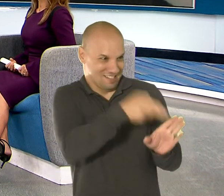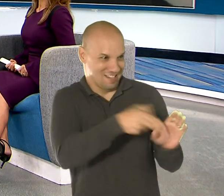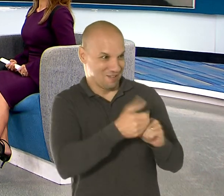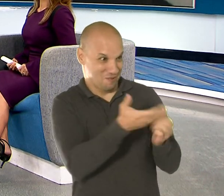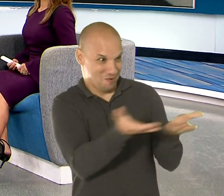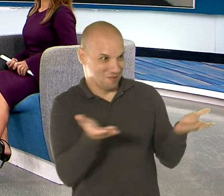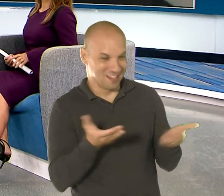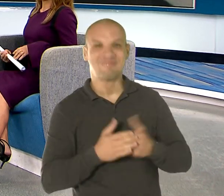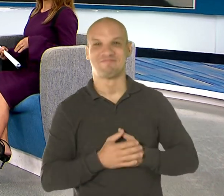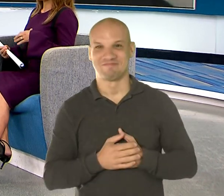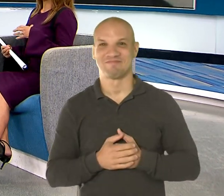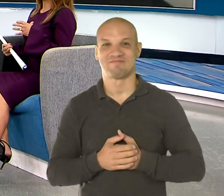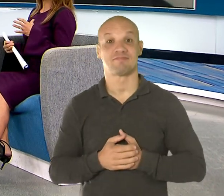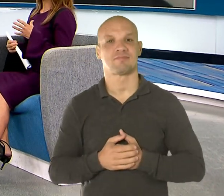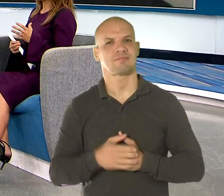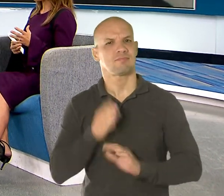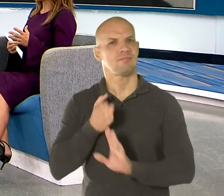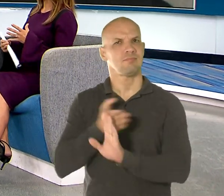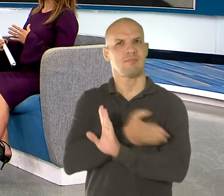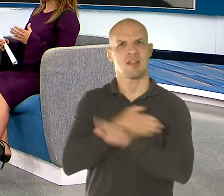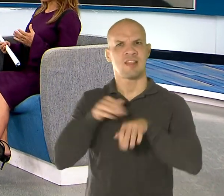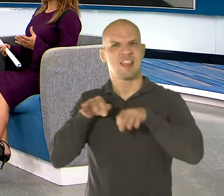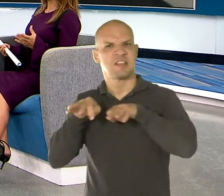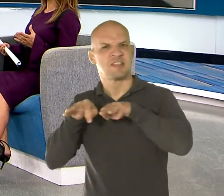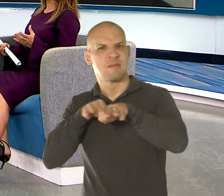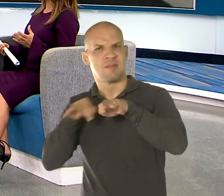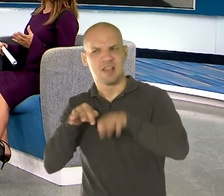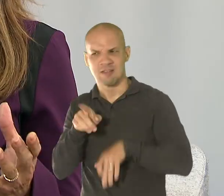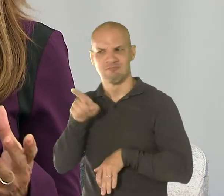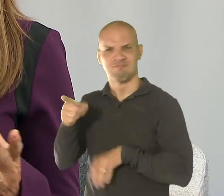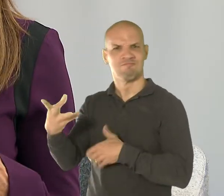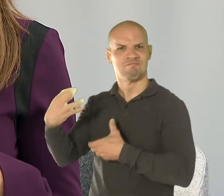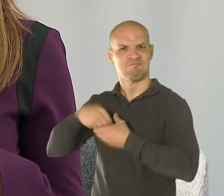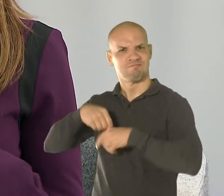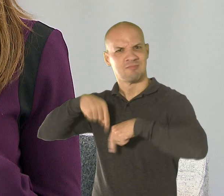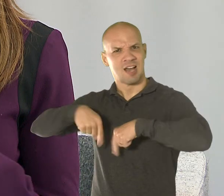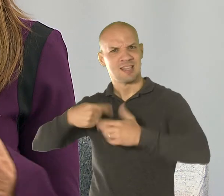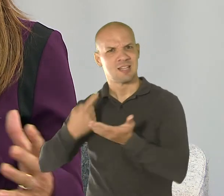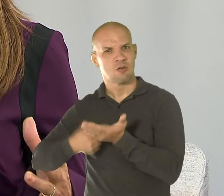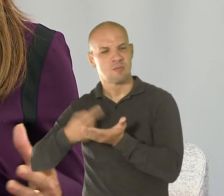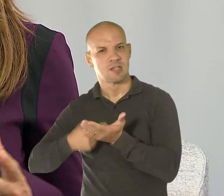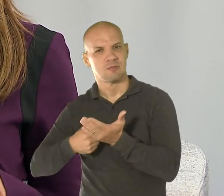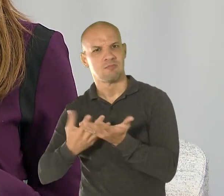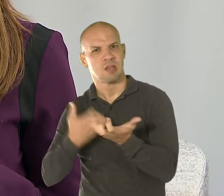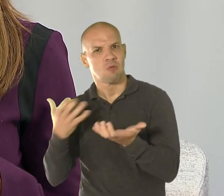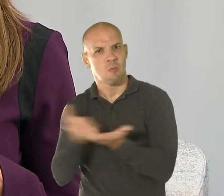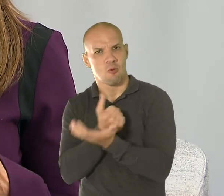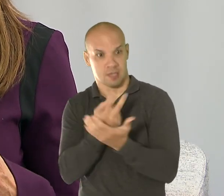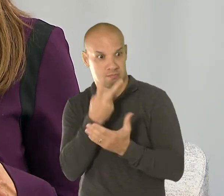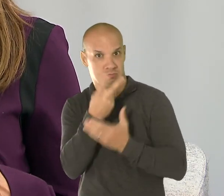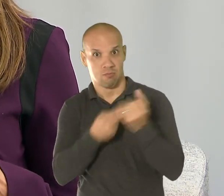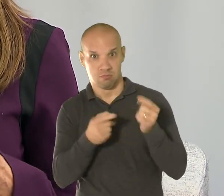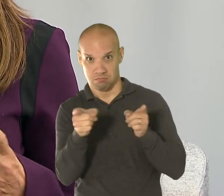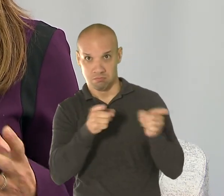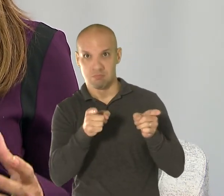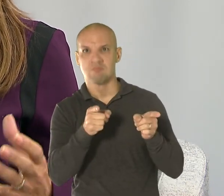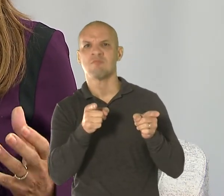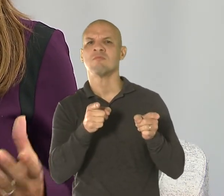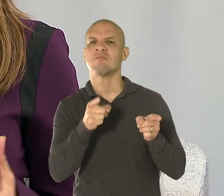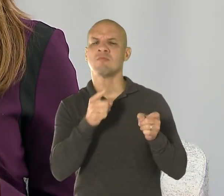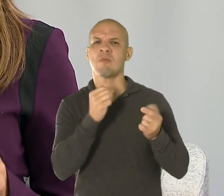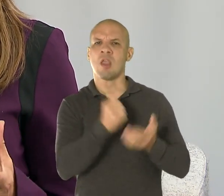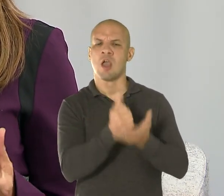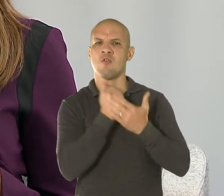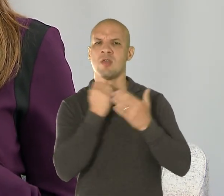ustedes. Pues antes de explicar el por qué usted se une a esta conversación, quisiera aprovechar a ambos para que nos ayuden